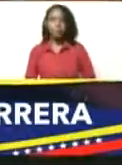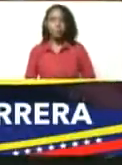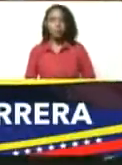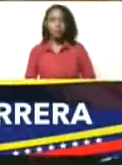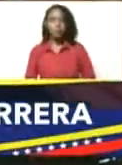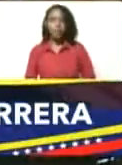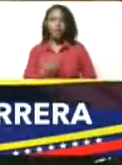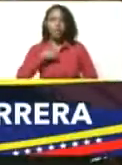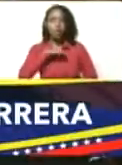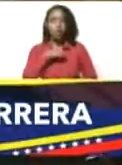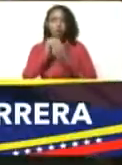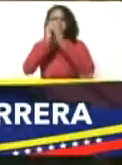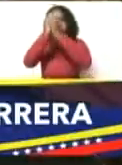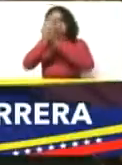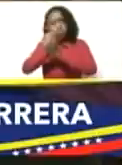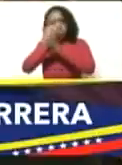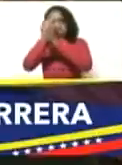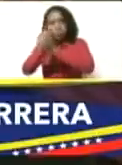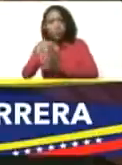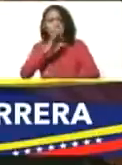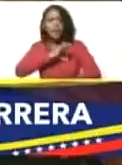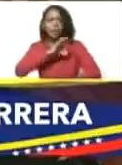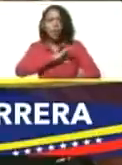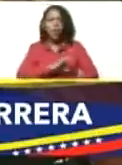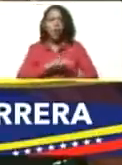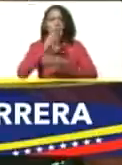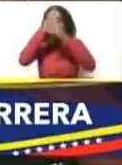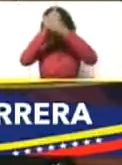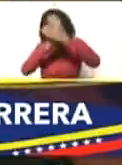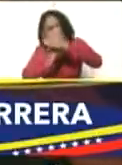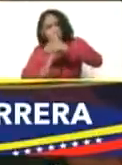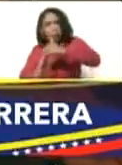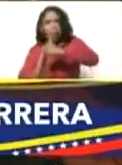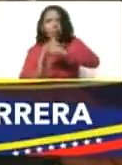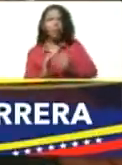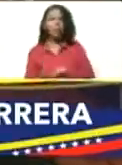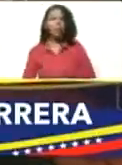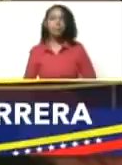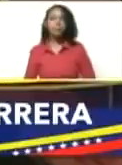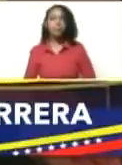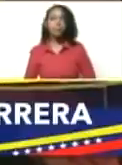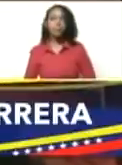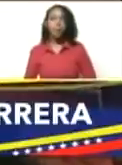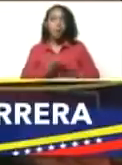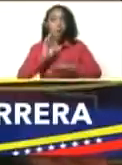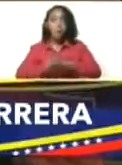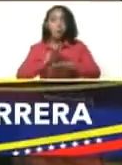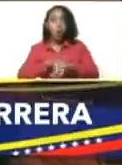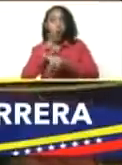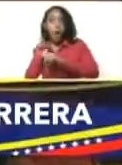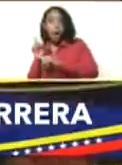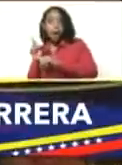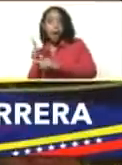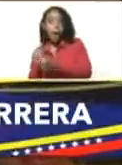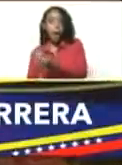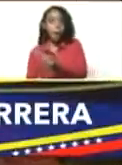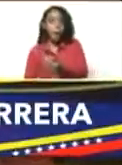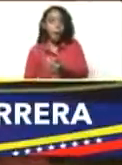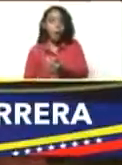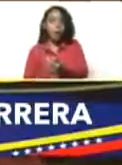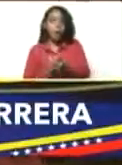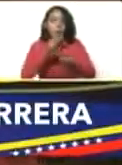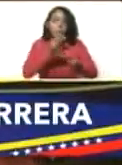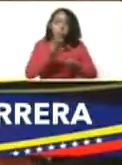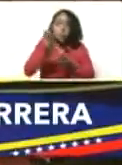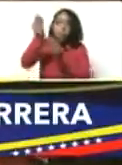Y te rogamos, Señor, humildemente, por este hermano, recíbelo en el